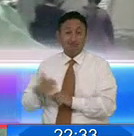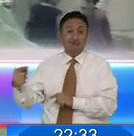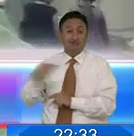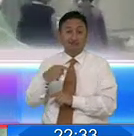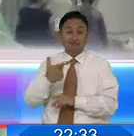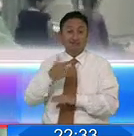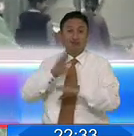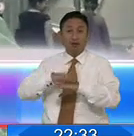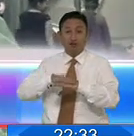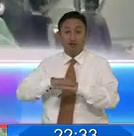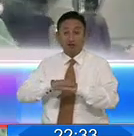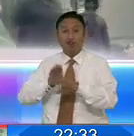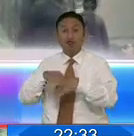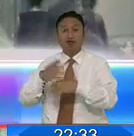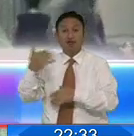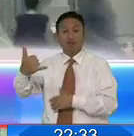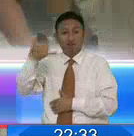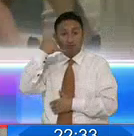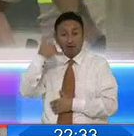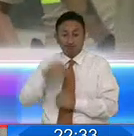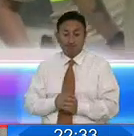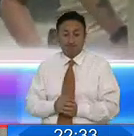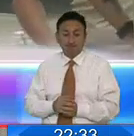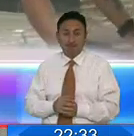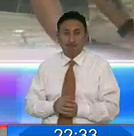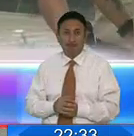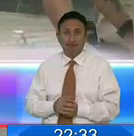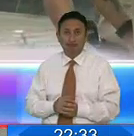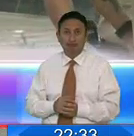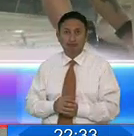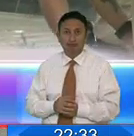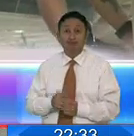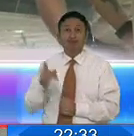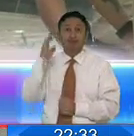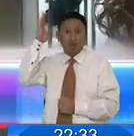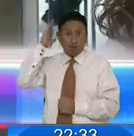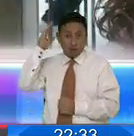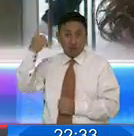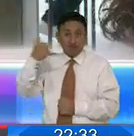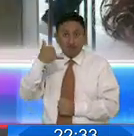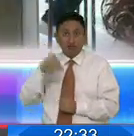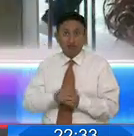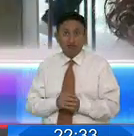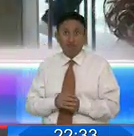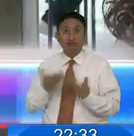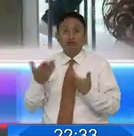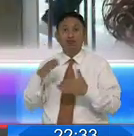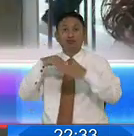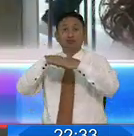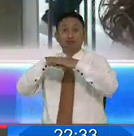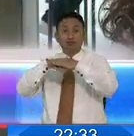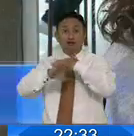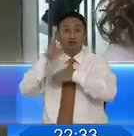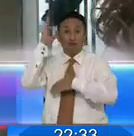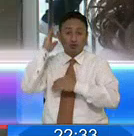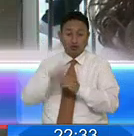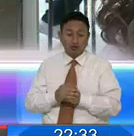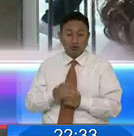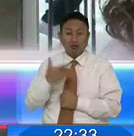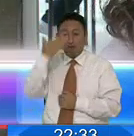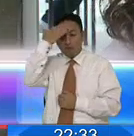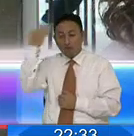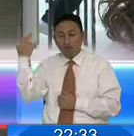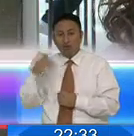del crimen a través de una llamada que realizaron desde la ciudad de tulcán para cruzar la frontera llaman a decir que se ha olvidado unas